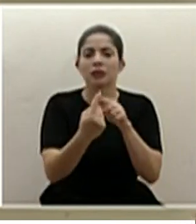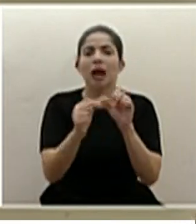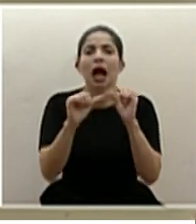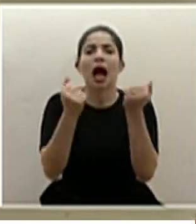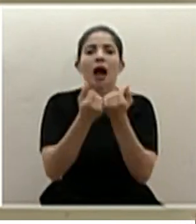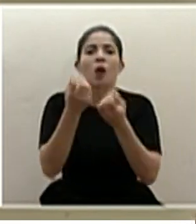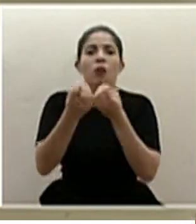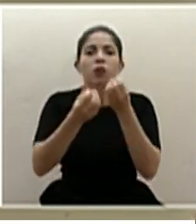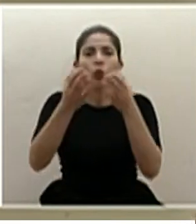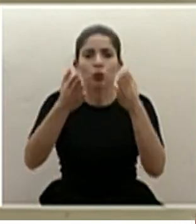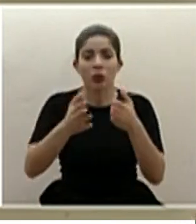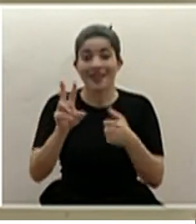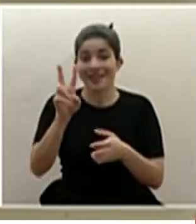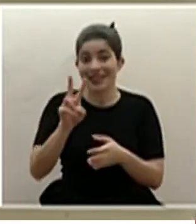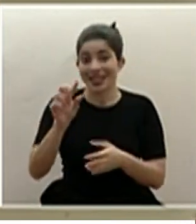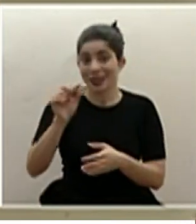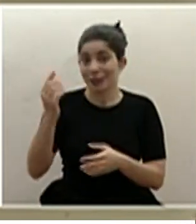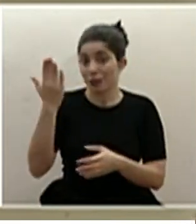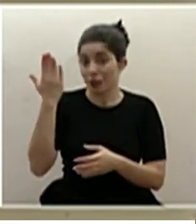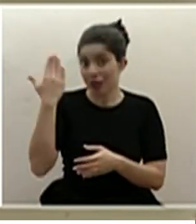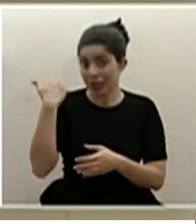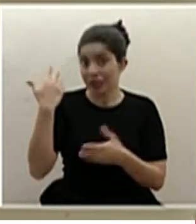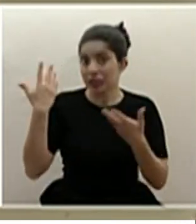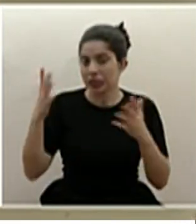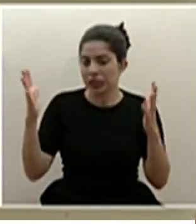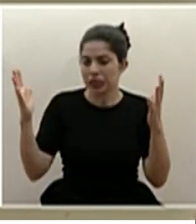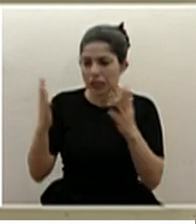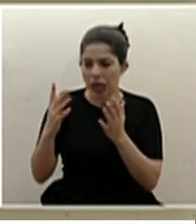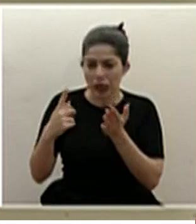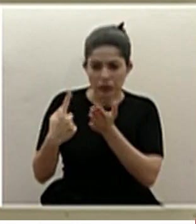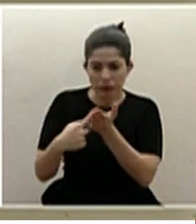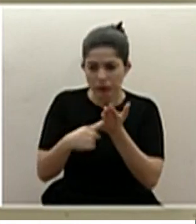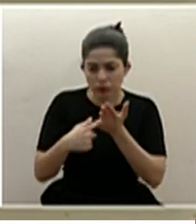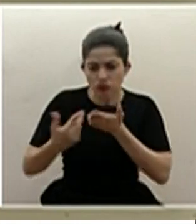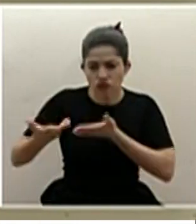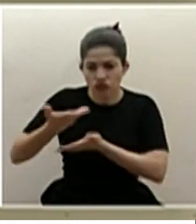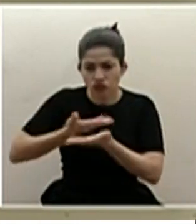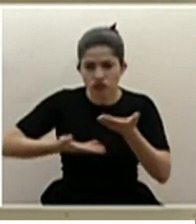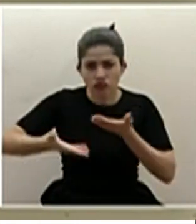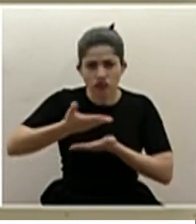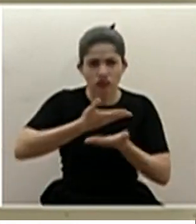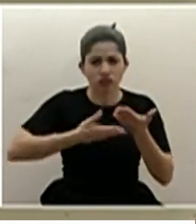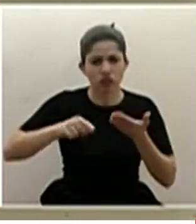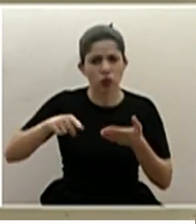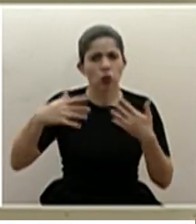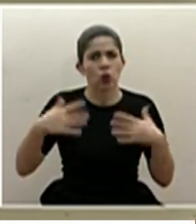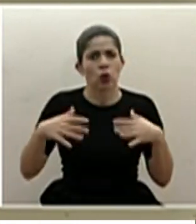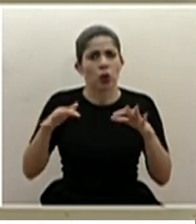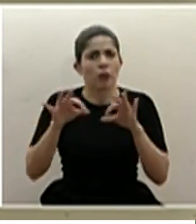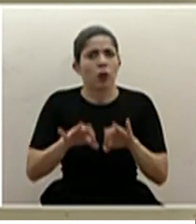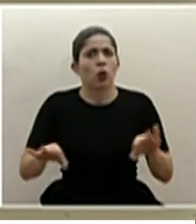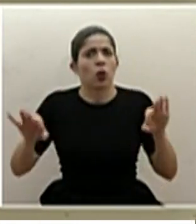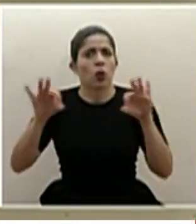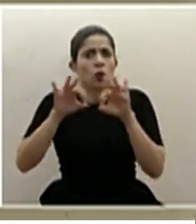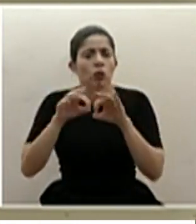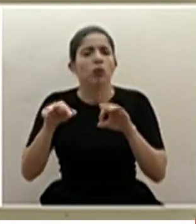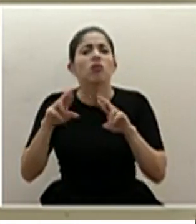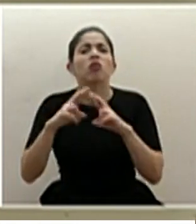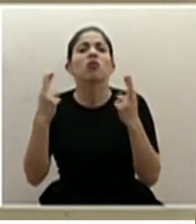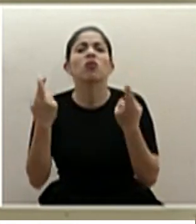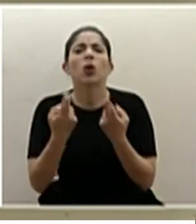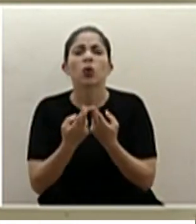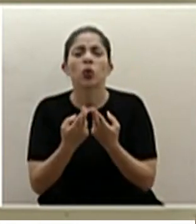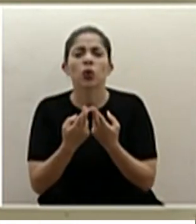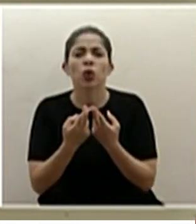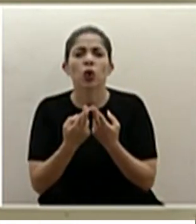sectores productivos. El viernes de la semana pasada se establecieron unos intercambios tremendamente importantes. La reunión se realizó